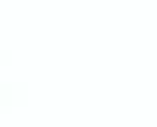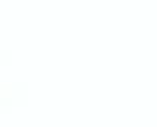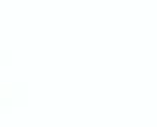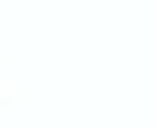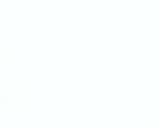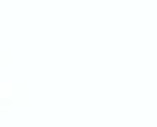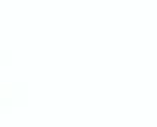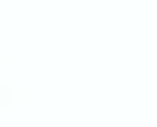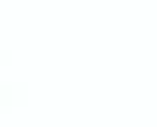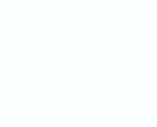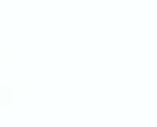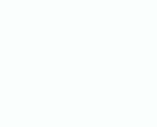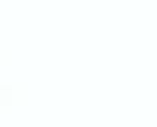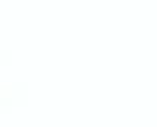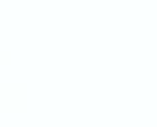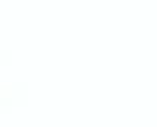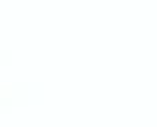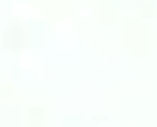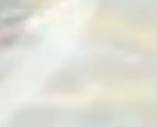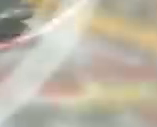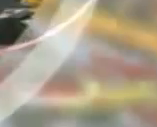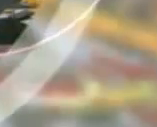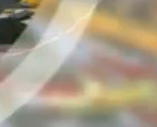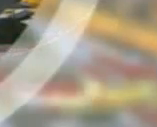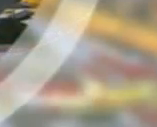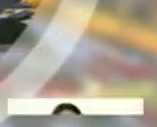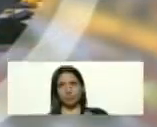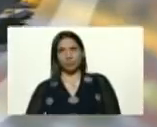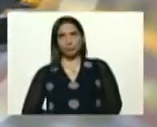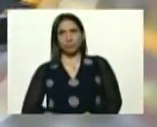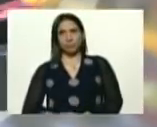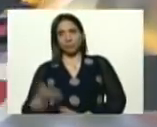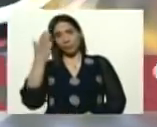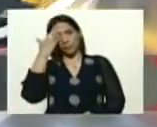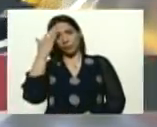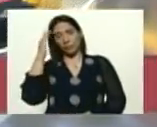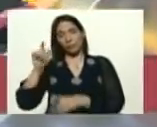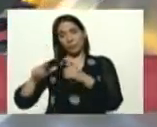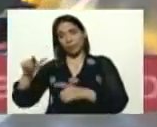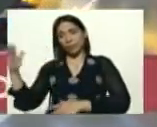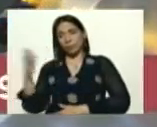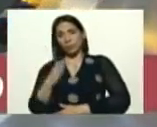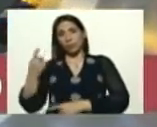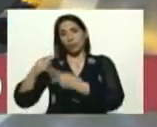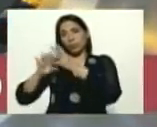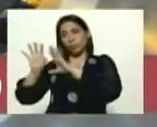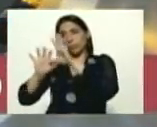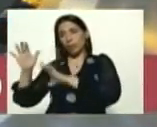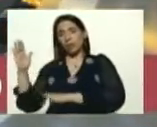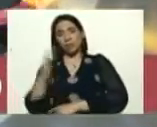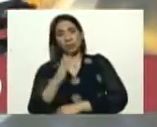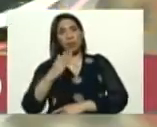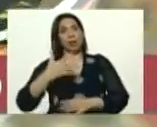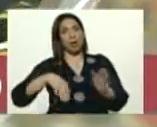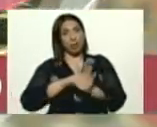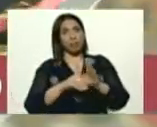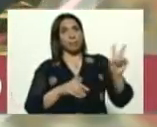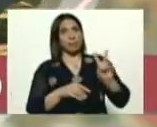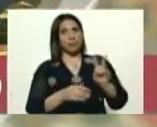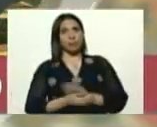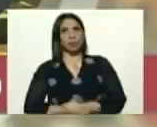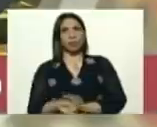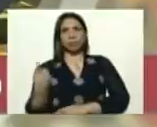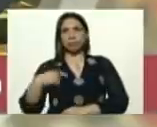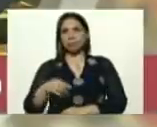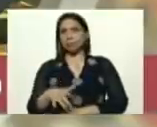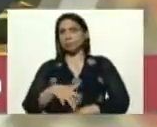muy importante porque sabemos que los connacionales que están regresando a nuestra patria tienen una